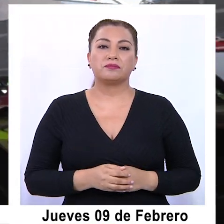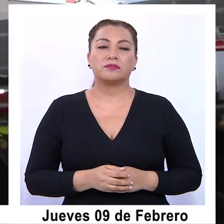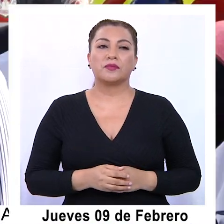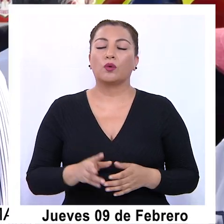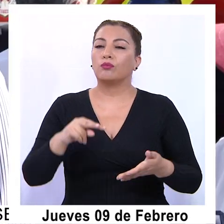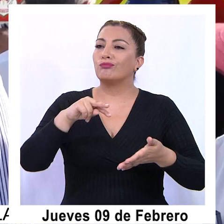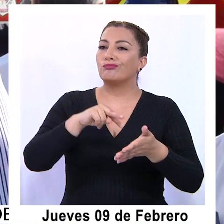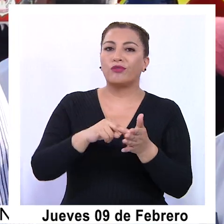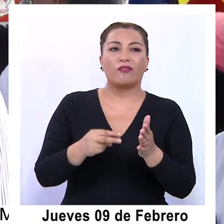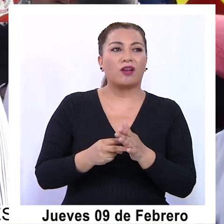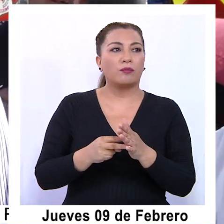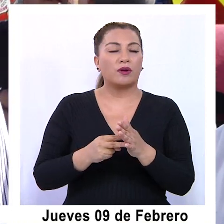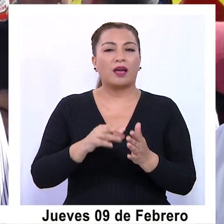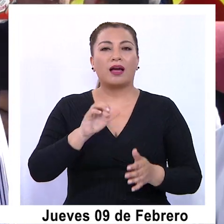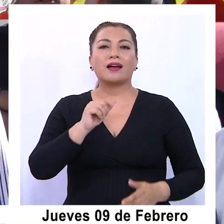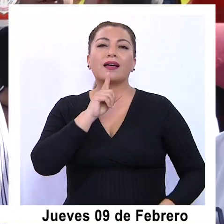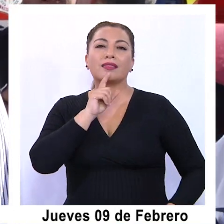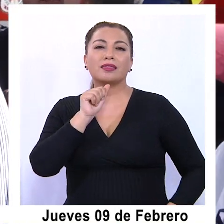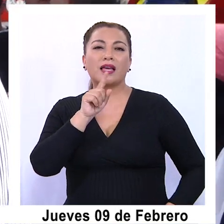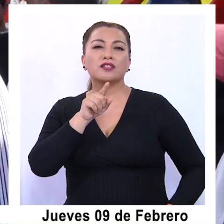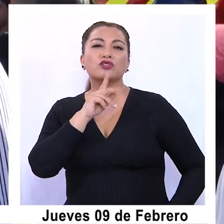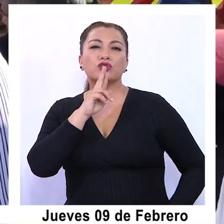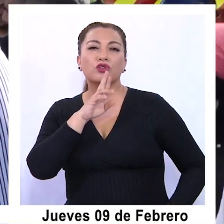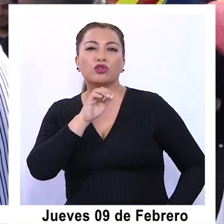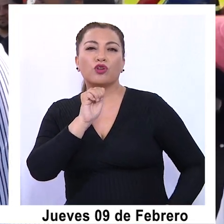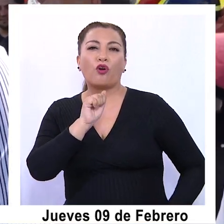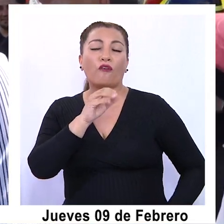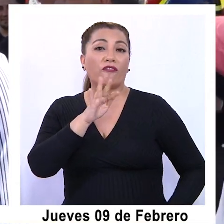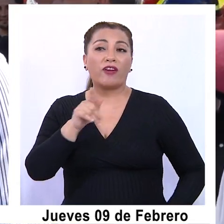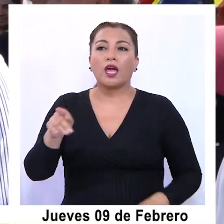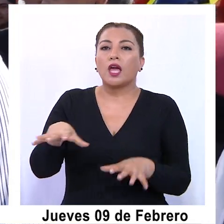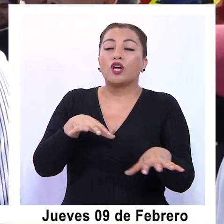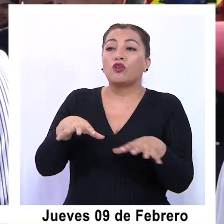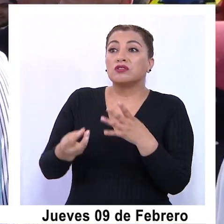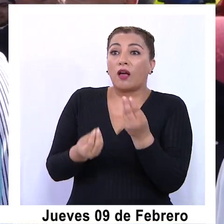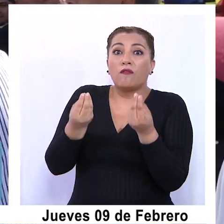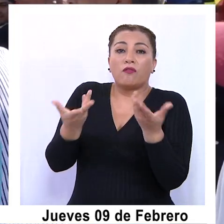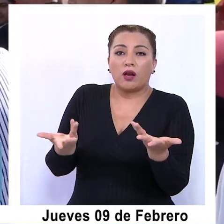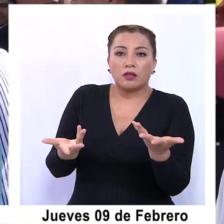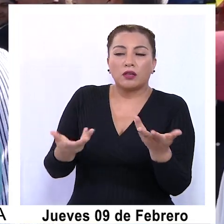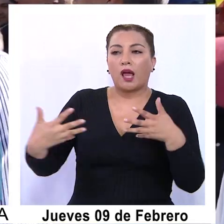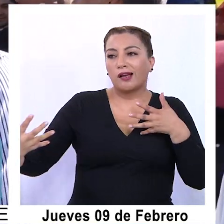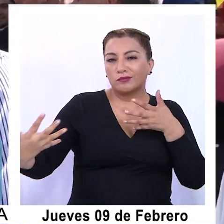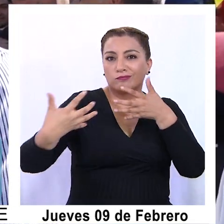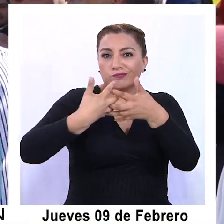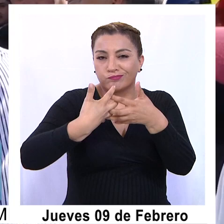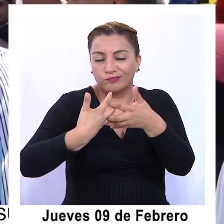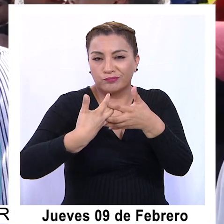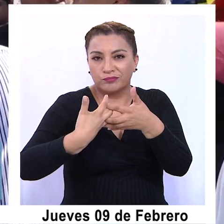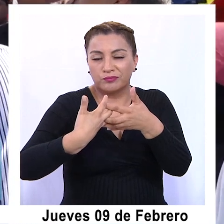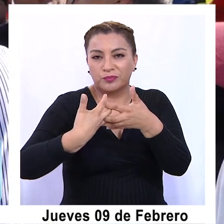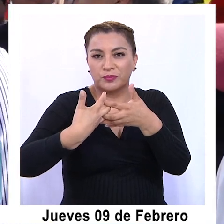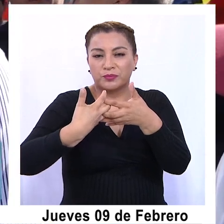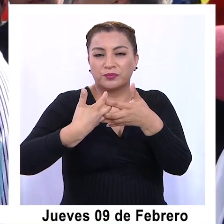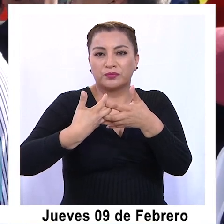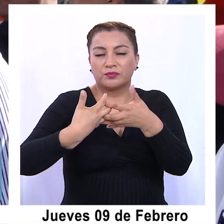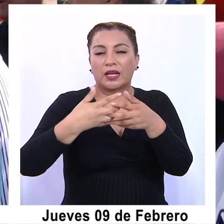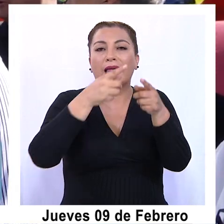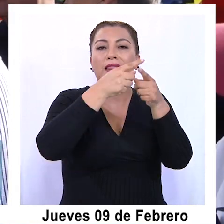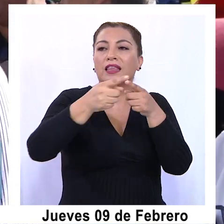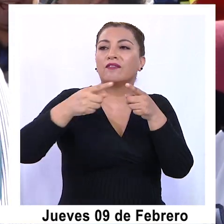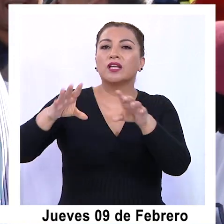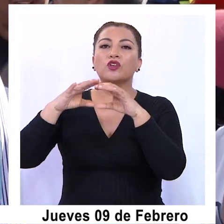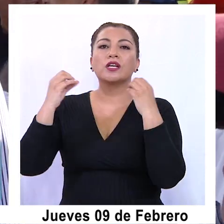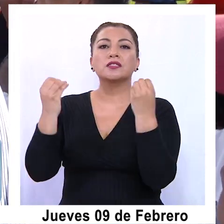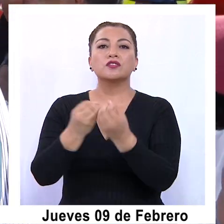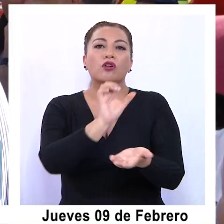tragedia, desde una catástrofe como esta, salen cosas buenas, como poder articularse de manera conjunta con los distintos